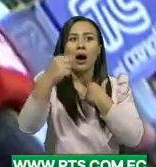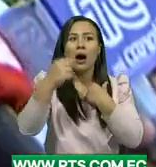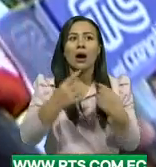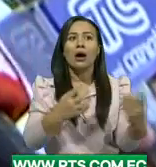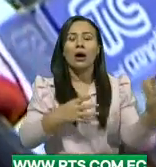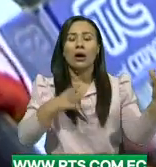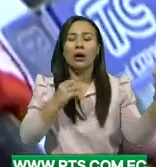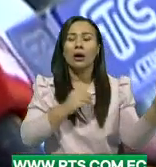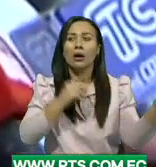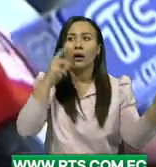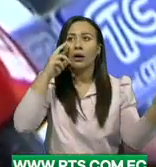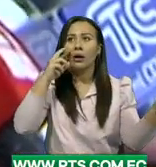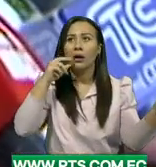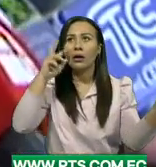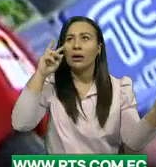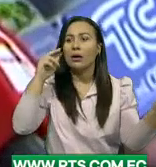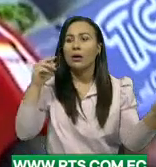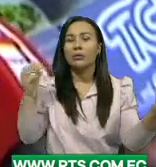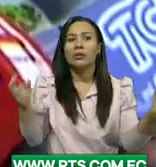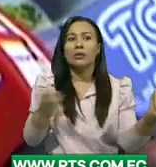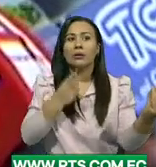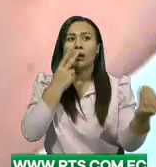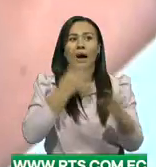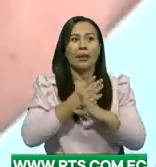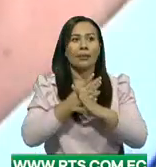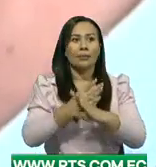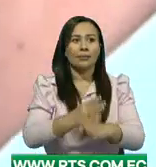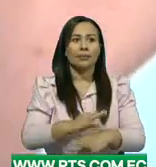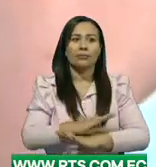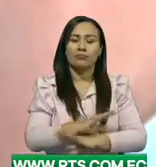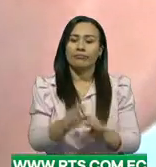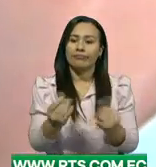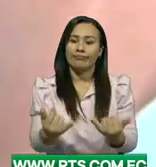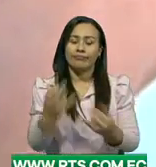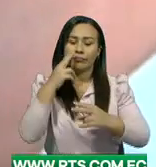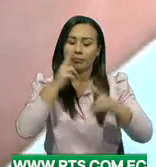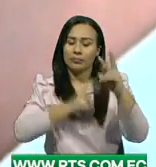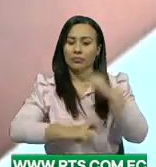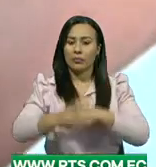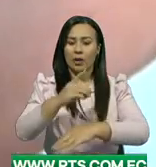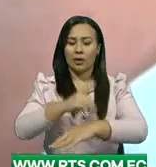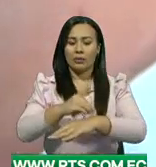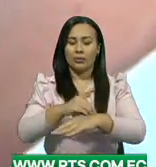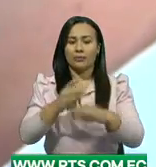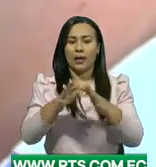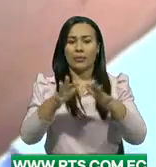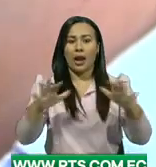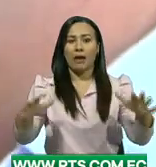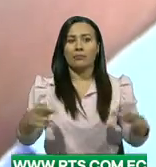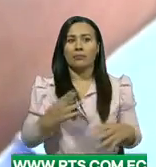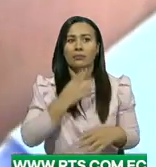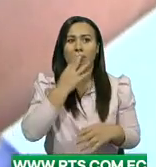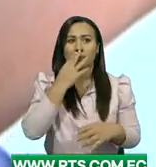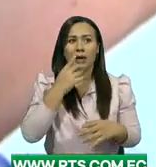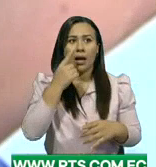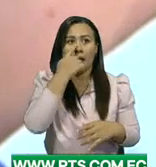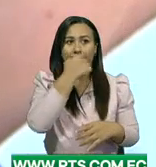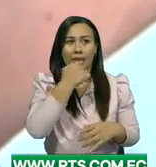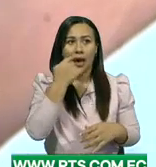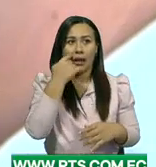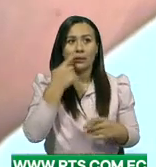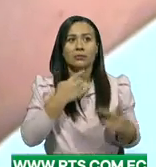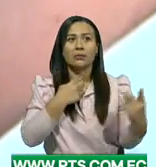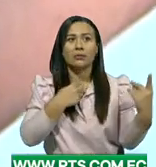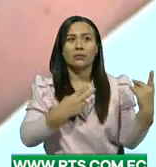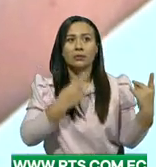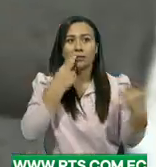mecánica, despierta, pero es para protección de la vía aérea. Y está siendo valorada en estos momentos por el departamento de otorrinolaringología y el